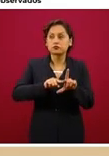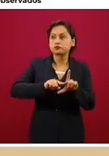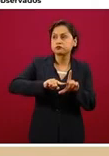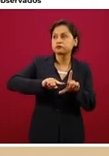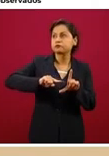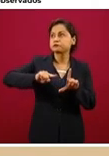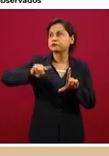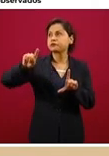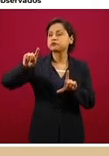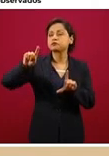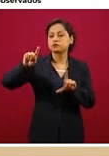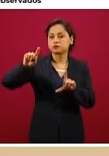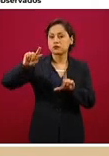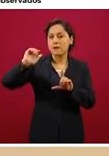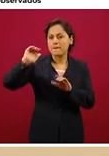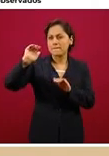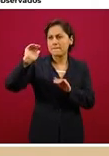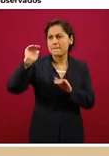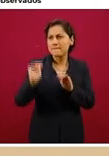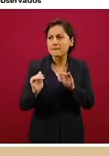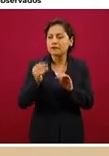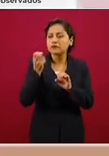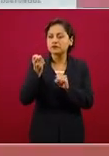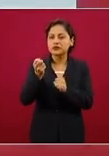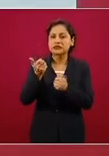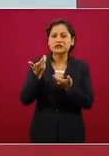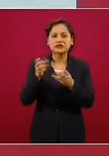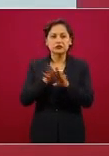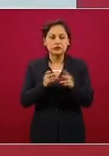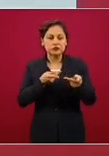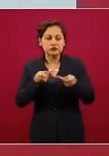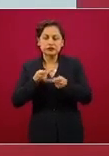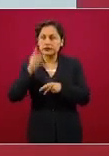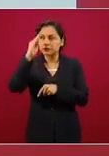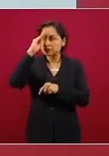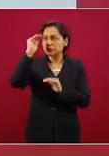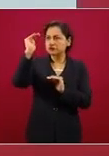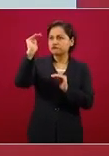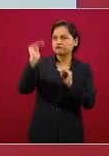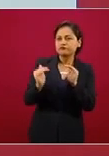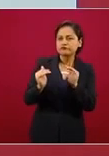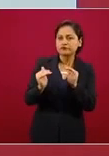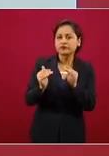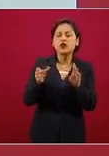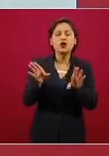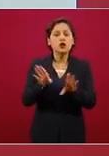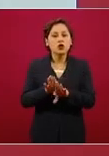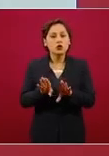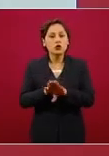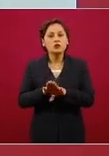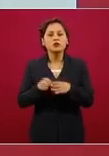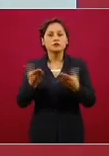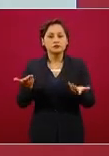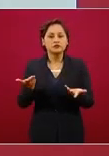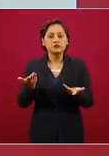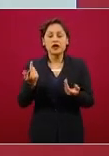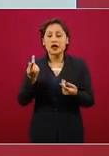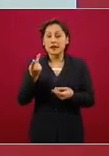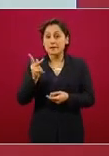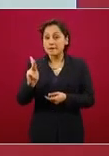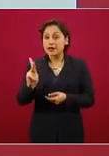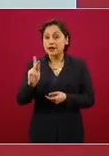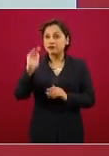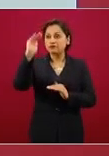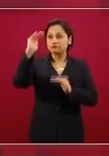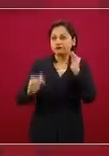decir, hacer una curva epidémica mucho más baja, aunque necesariamente se vuelve una curva más larga.